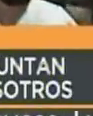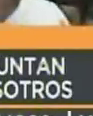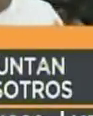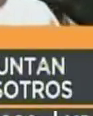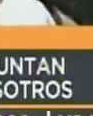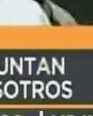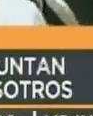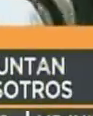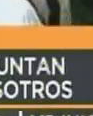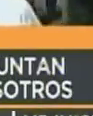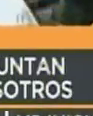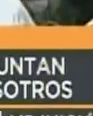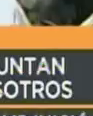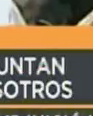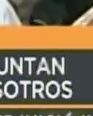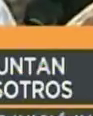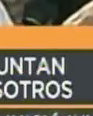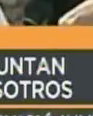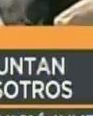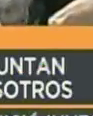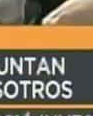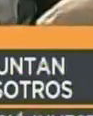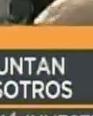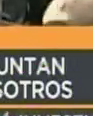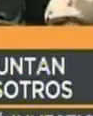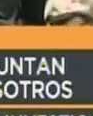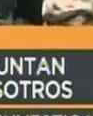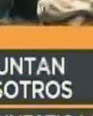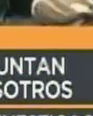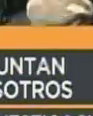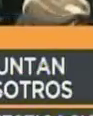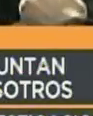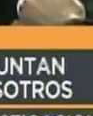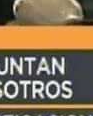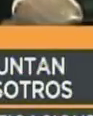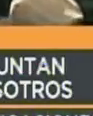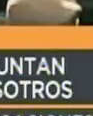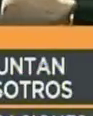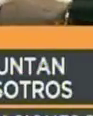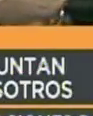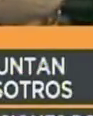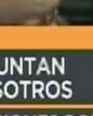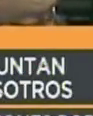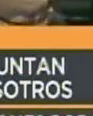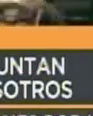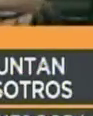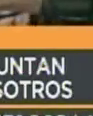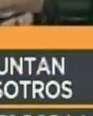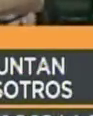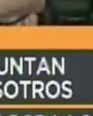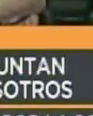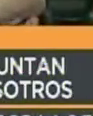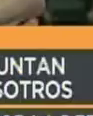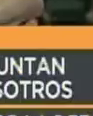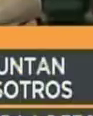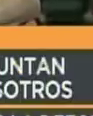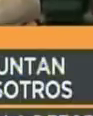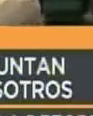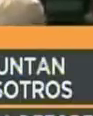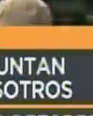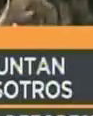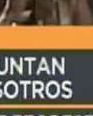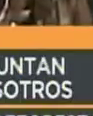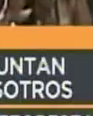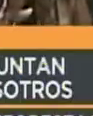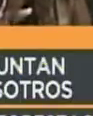venezolanas, sin distingo alguno, está el poder venezolano activado para la defensa de nuestra patria. Bueno,